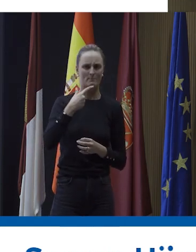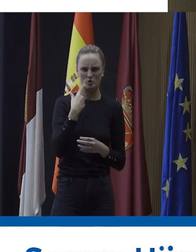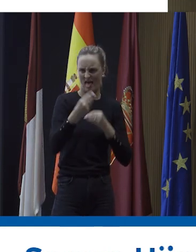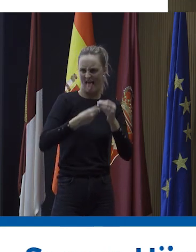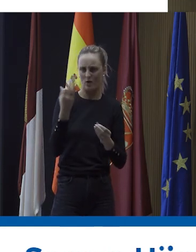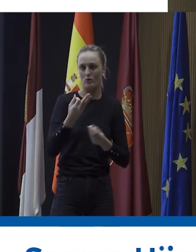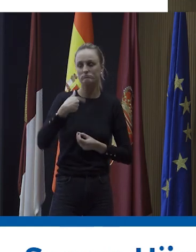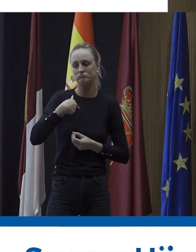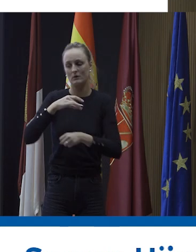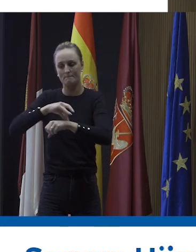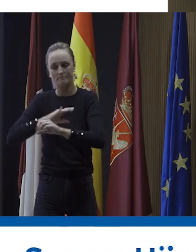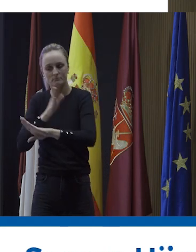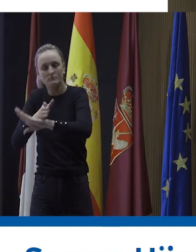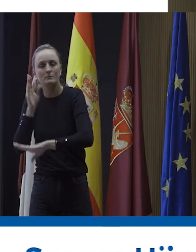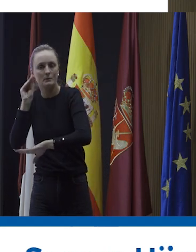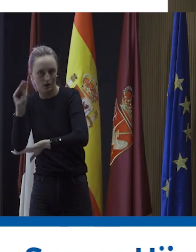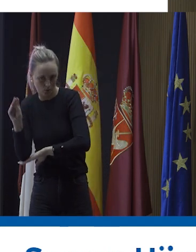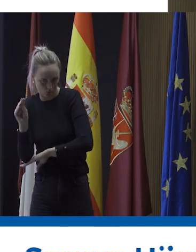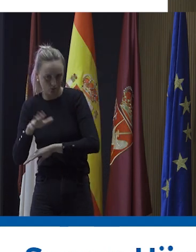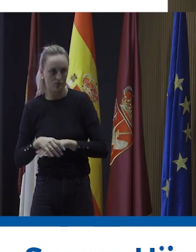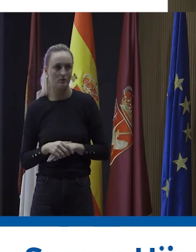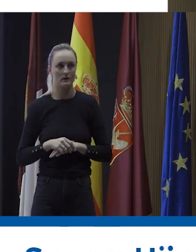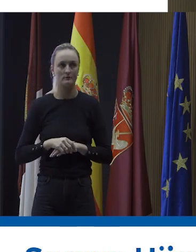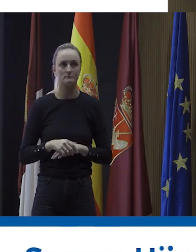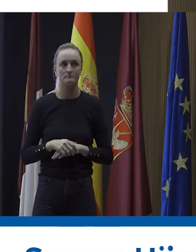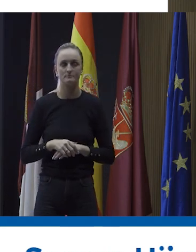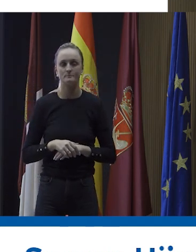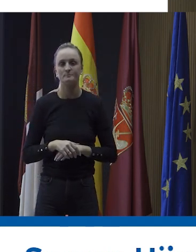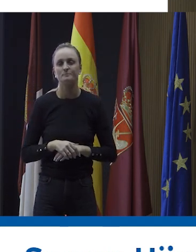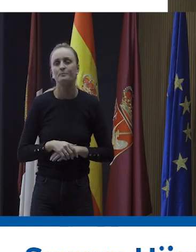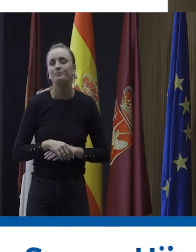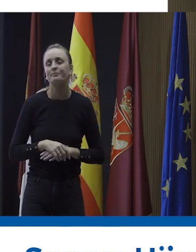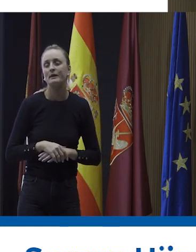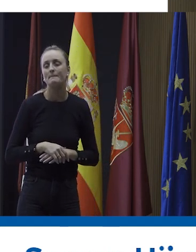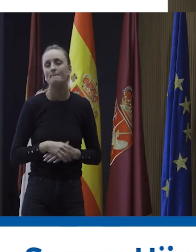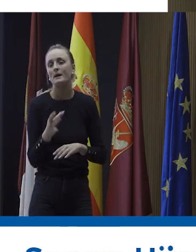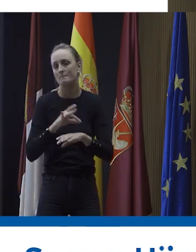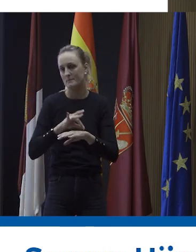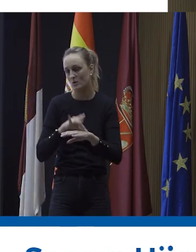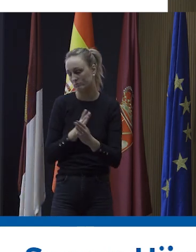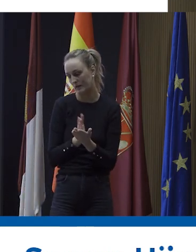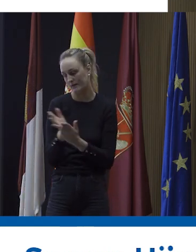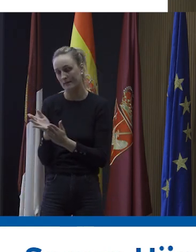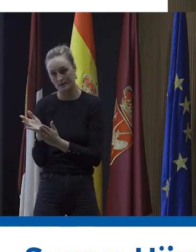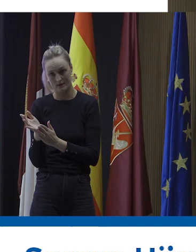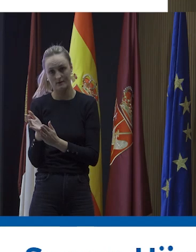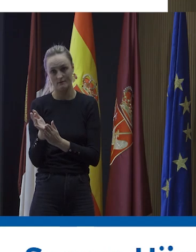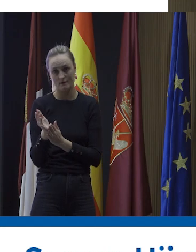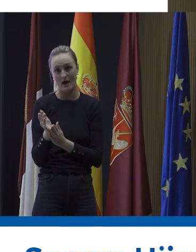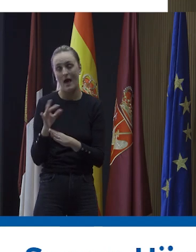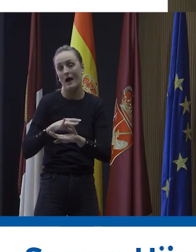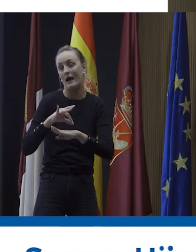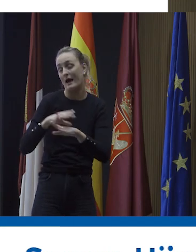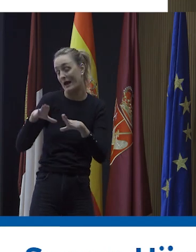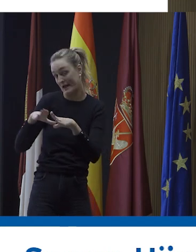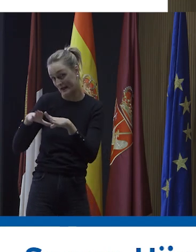médico y preguntar, ¿vale? Y si no, pues su médico lo puede derivar al